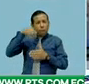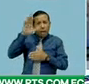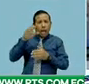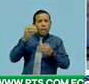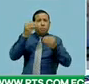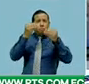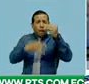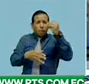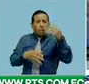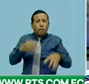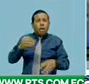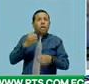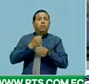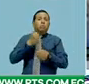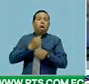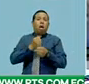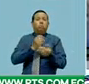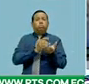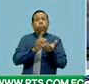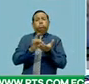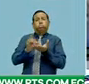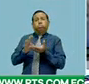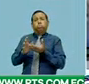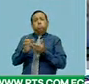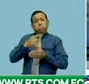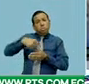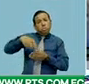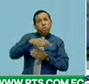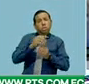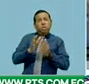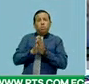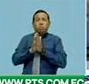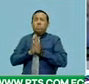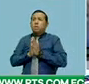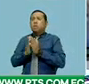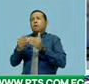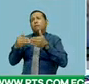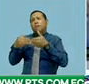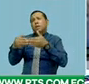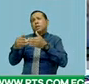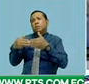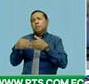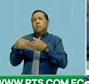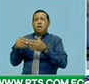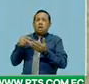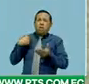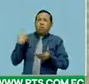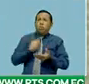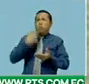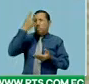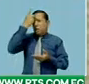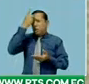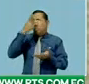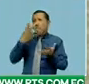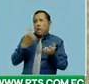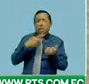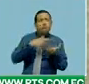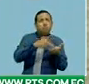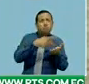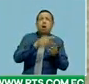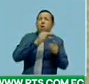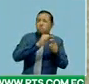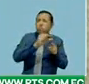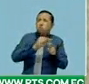gobierno incentivos tributarios y flexibilidad para el pago de sus deudas. Si bien Ecuador fue uno